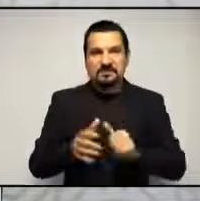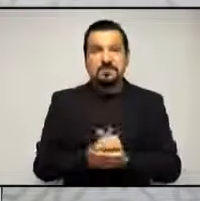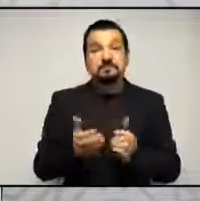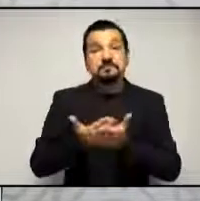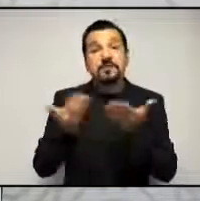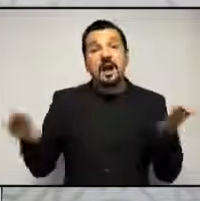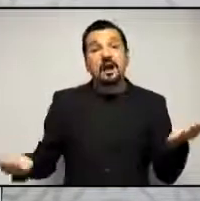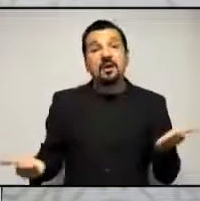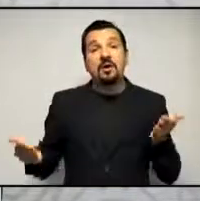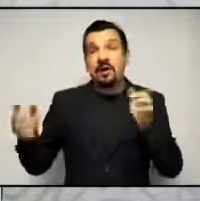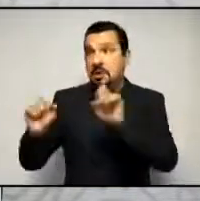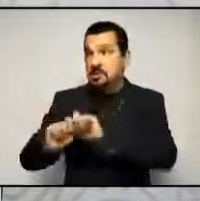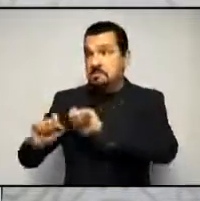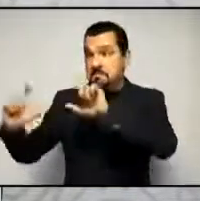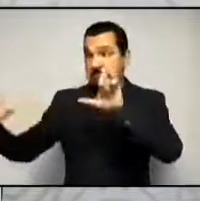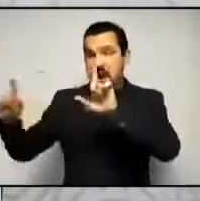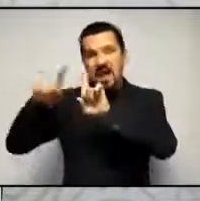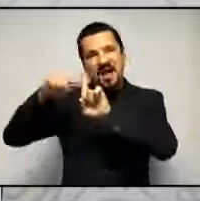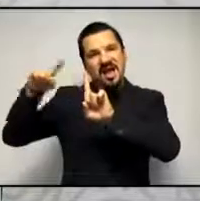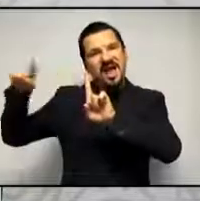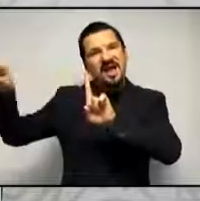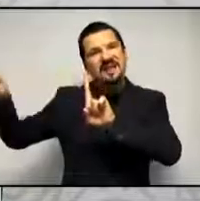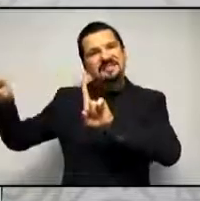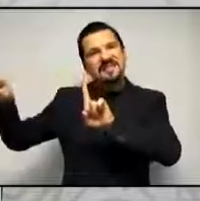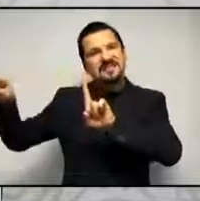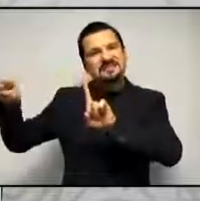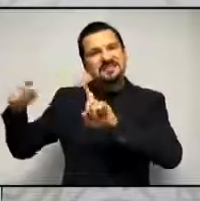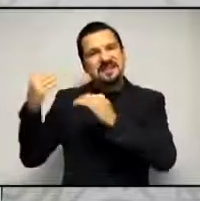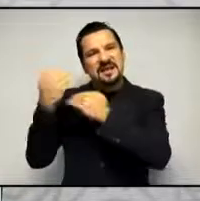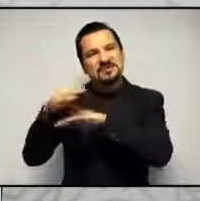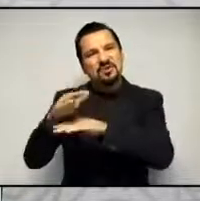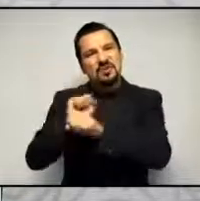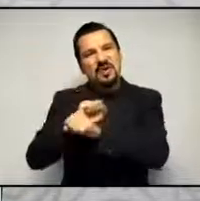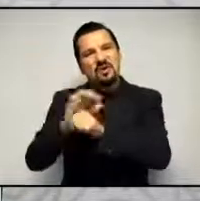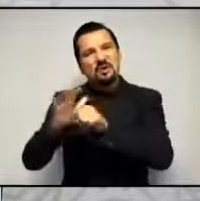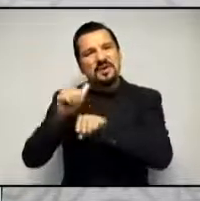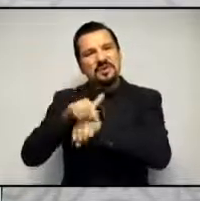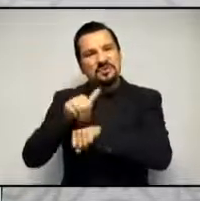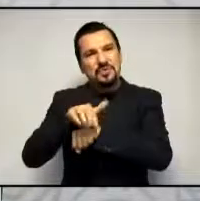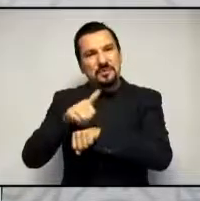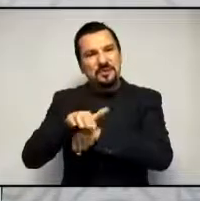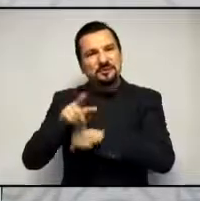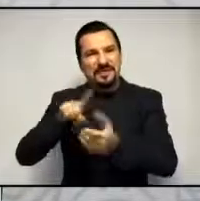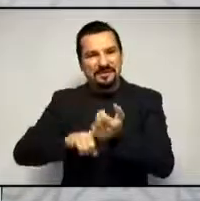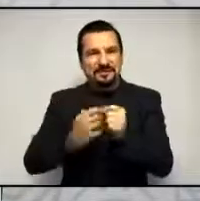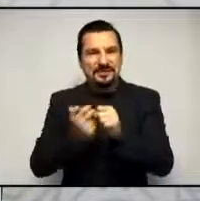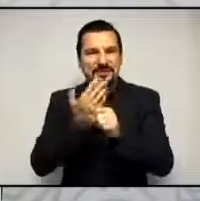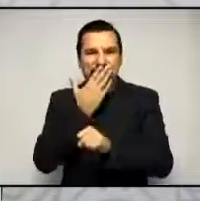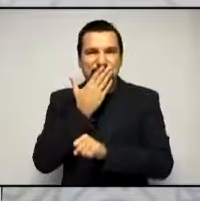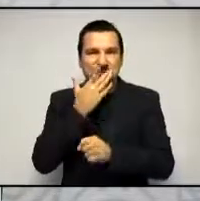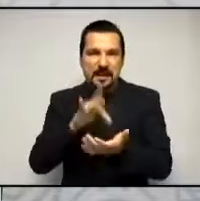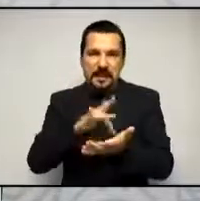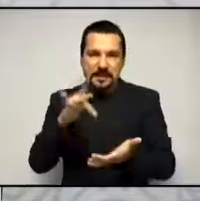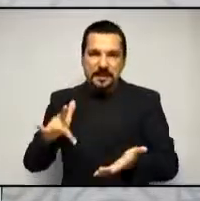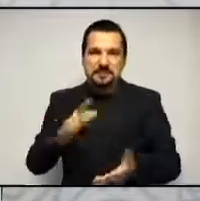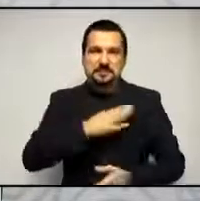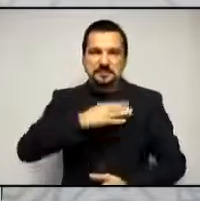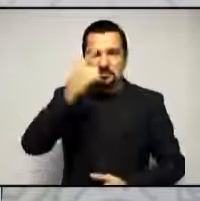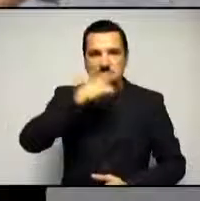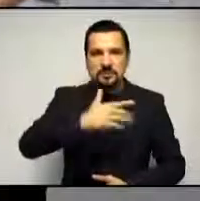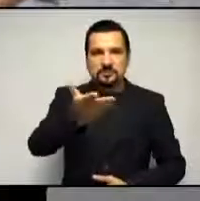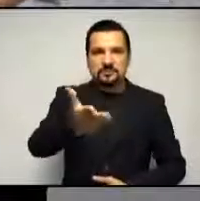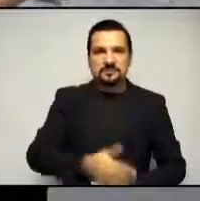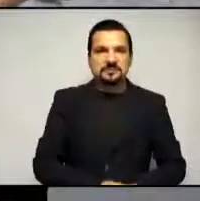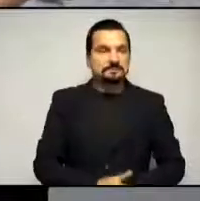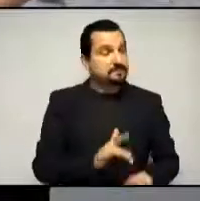continuación les dejo los datos estadísticos de la situación actual de comida en sonora muchas gracias buenas noches